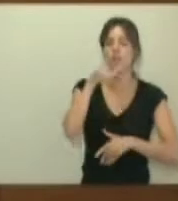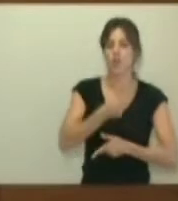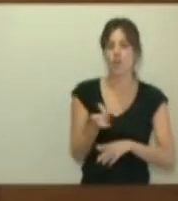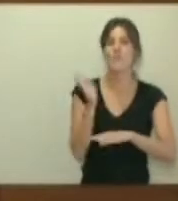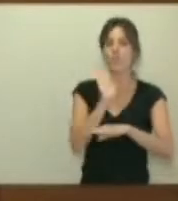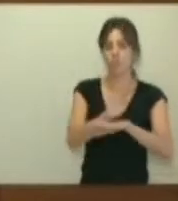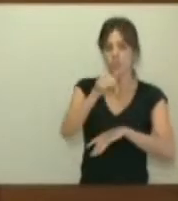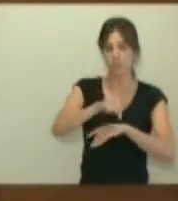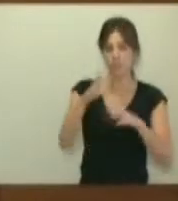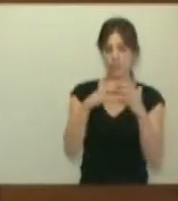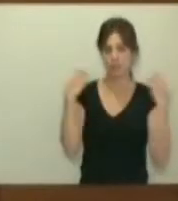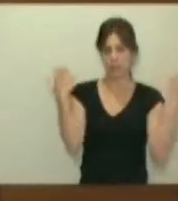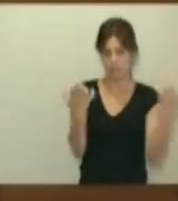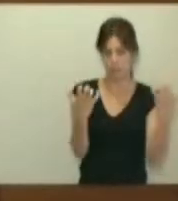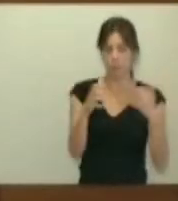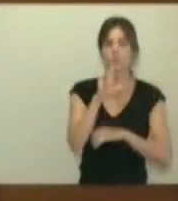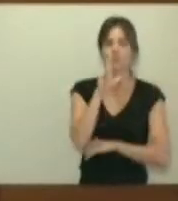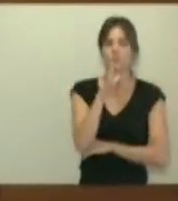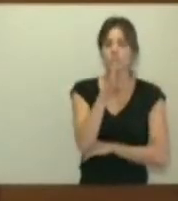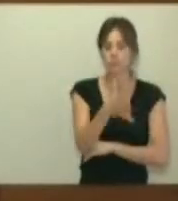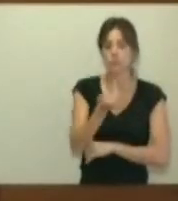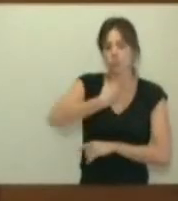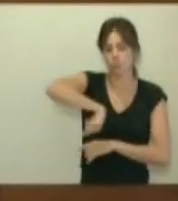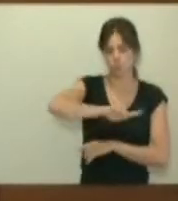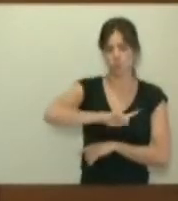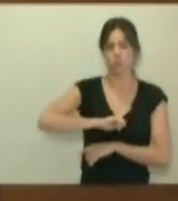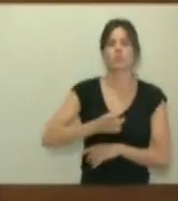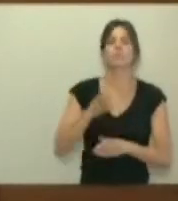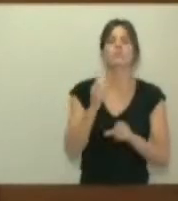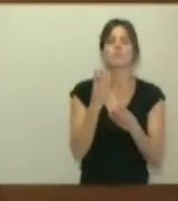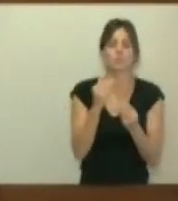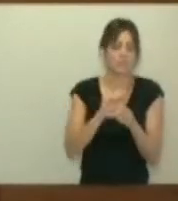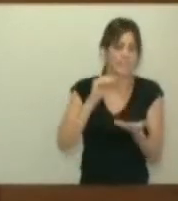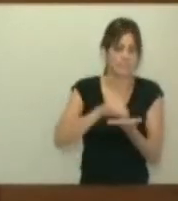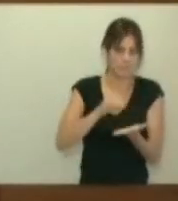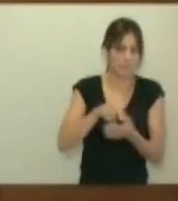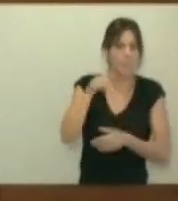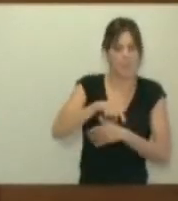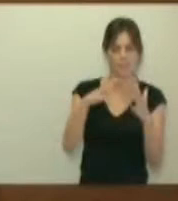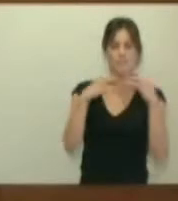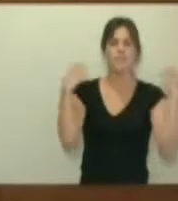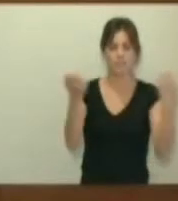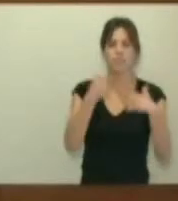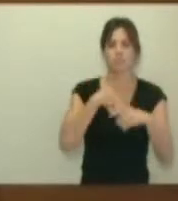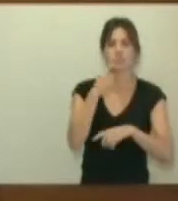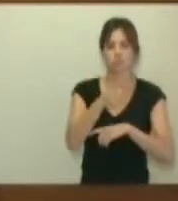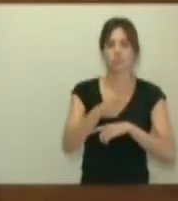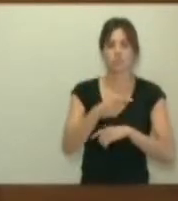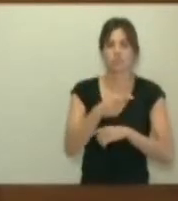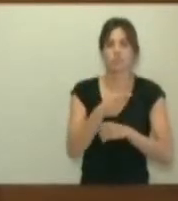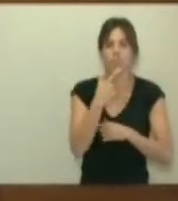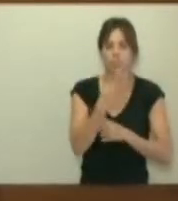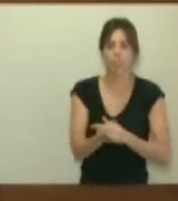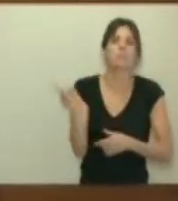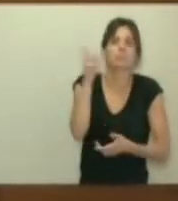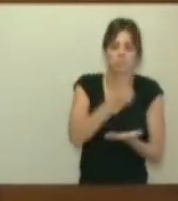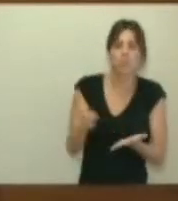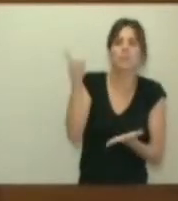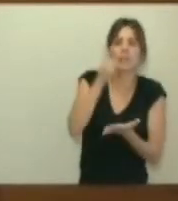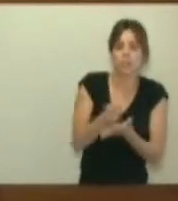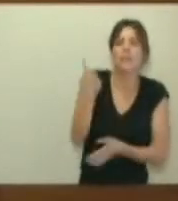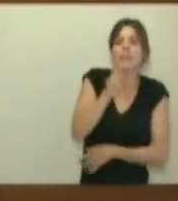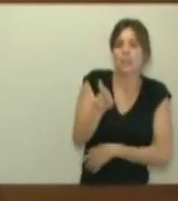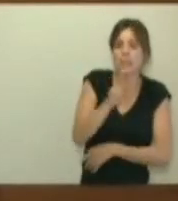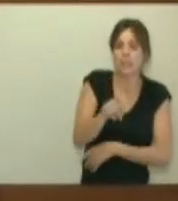Cámara. Reiteradamente hemos hablado en esta Cámara y hemos reiterado y repetido todos los actores políticos de